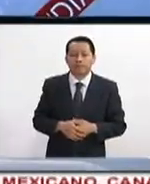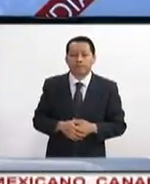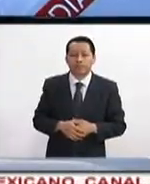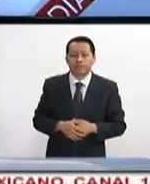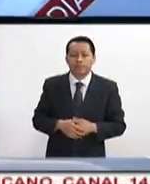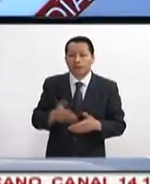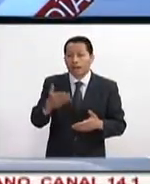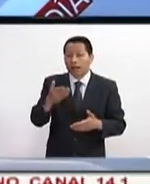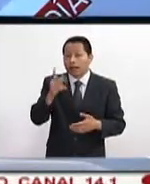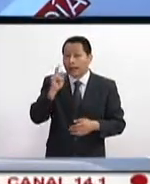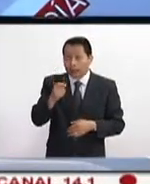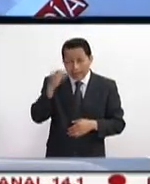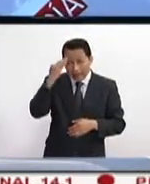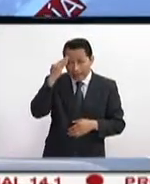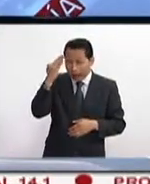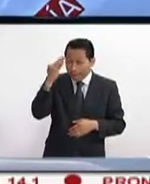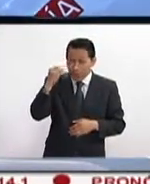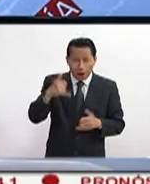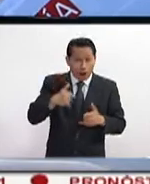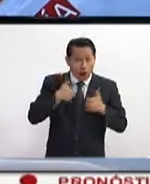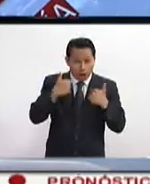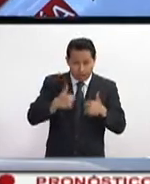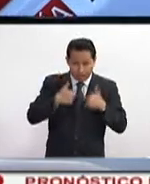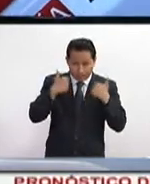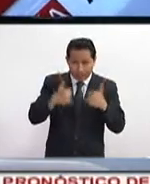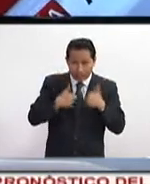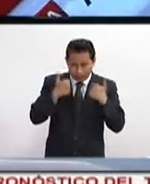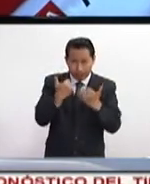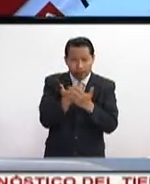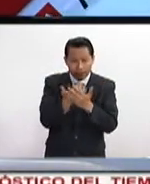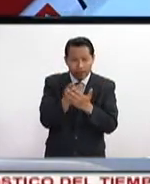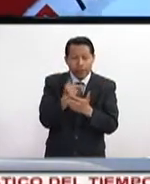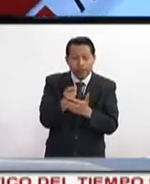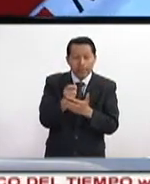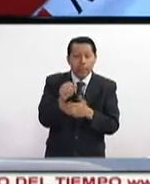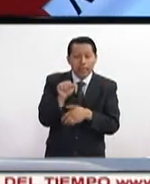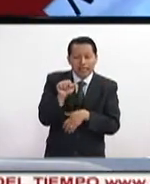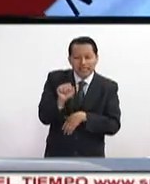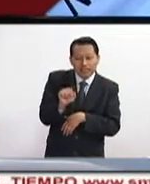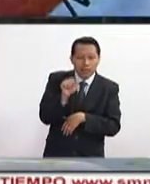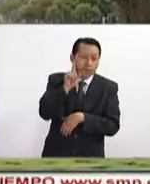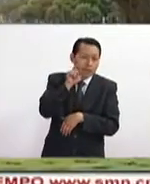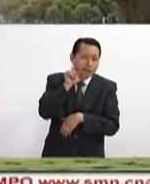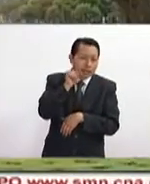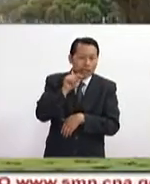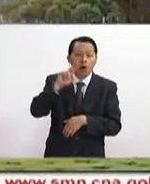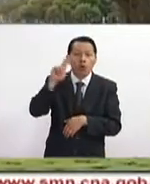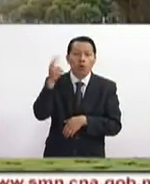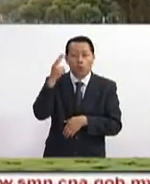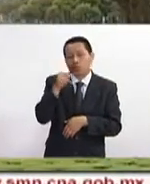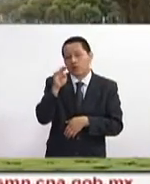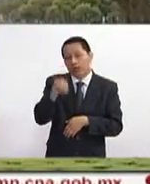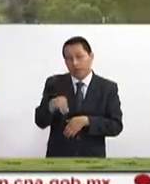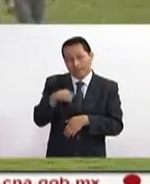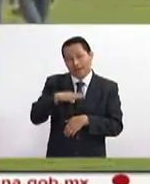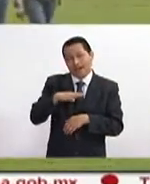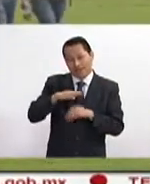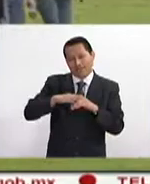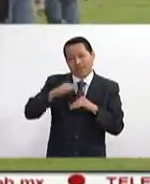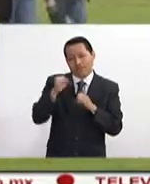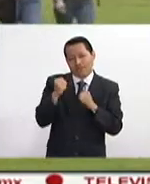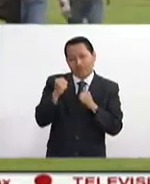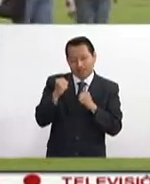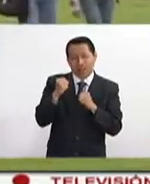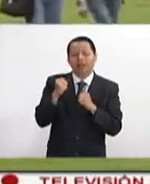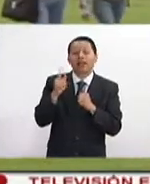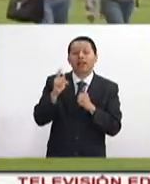Pues el momento que muchos jóvenes de nuestro país esperan el sábado, es decir, mañana, la UNAM, nuestra máxima casa de estudios,